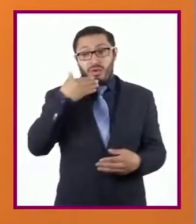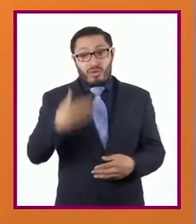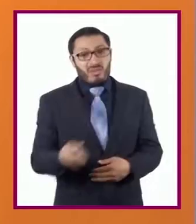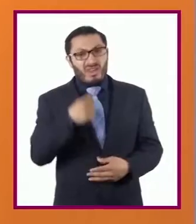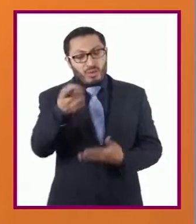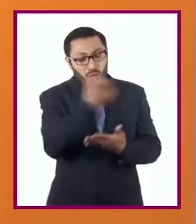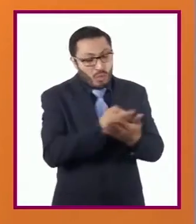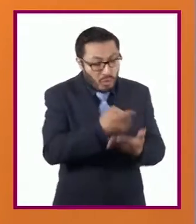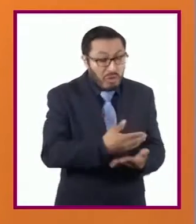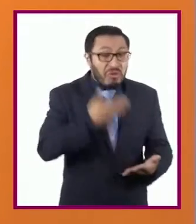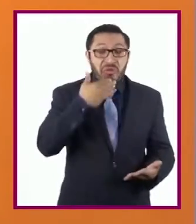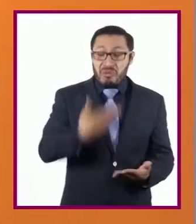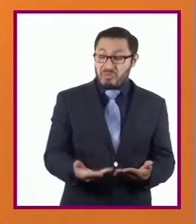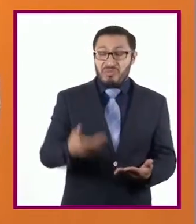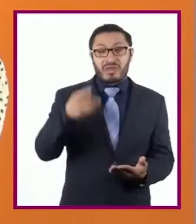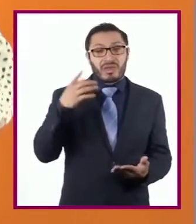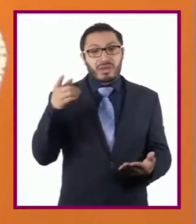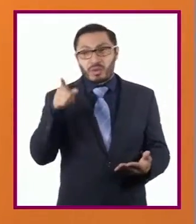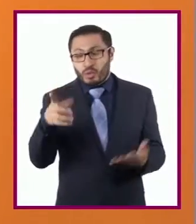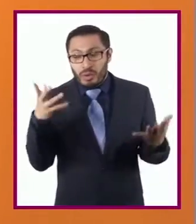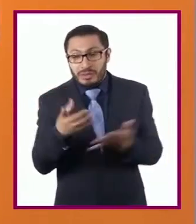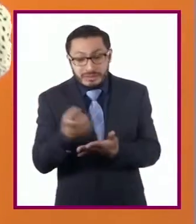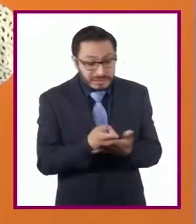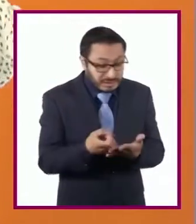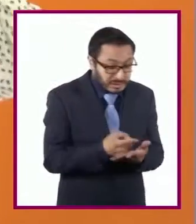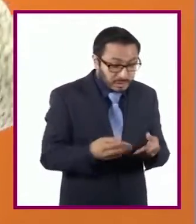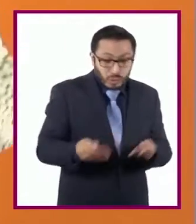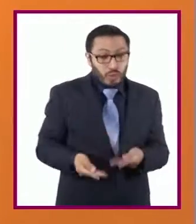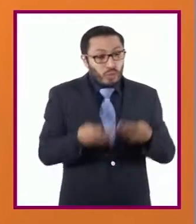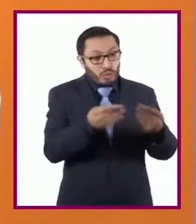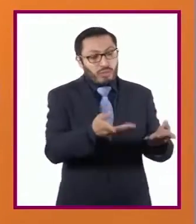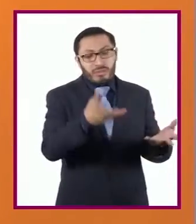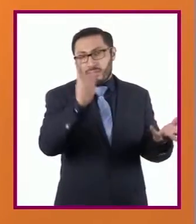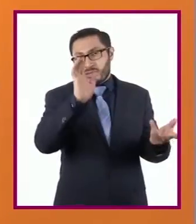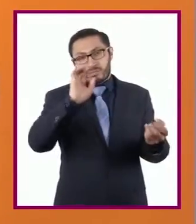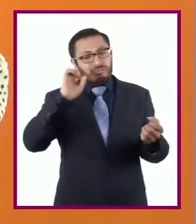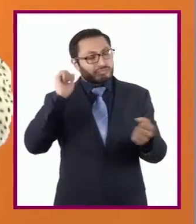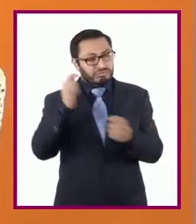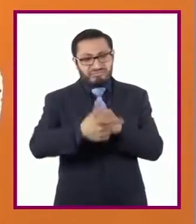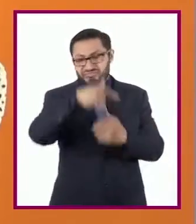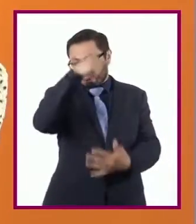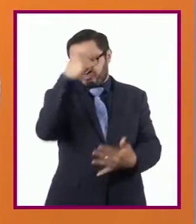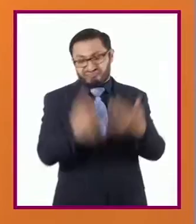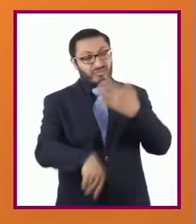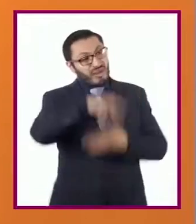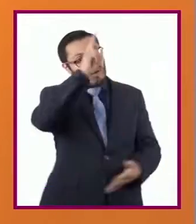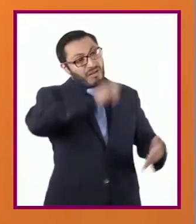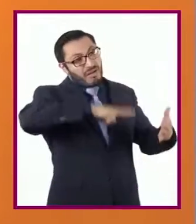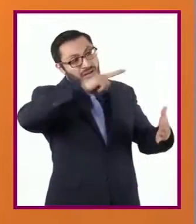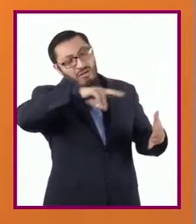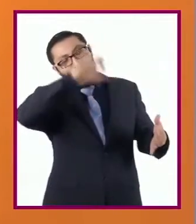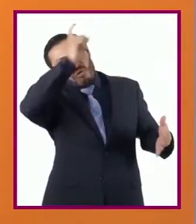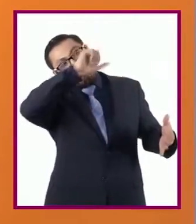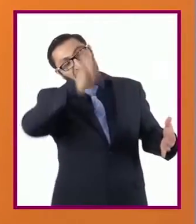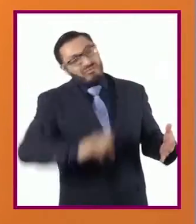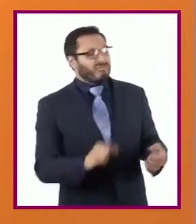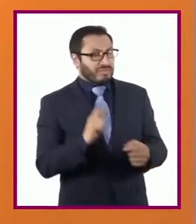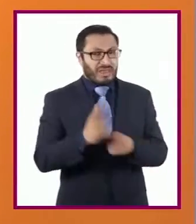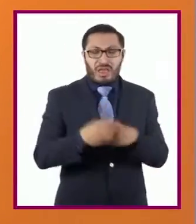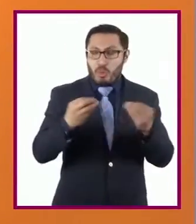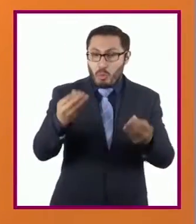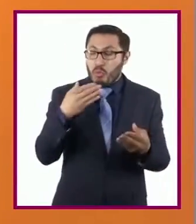le hiciste a este manga o a esta pintura o este graffiti es muy bueno,